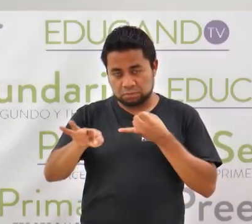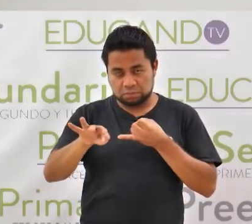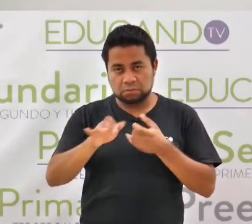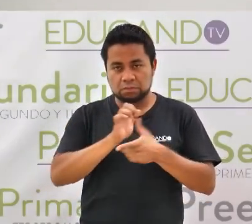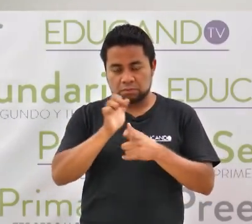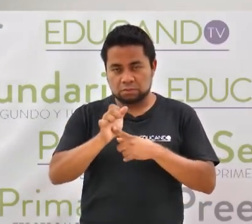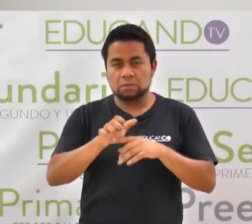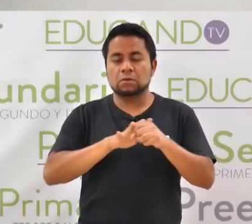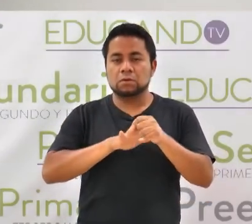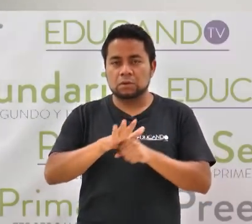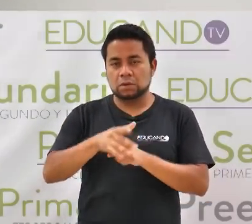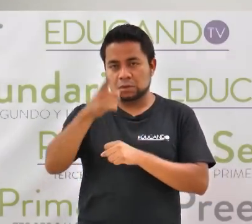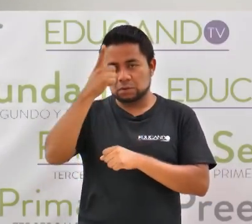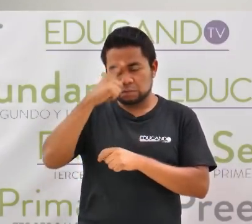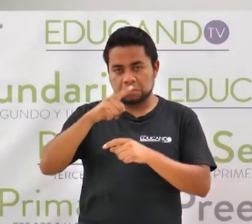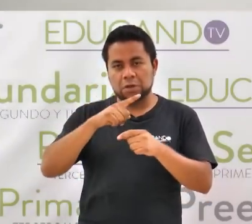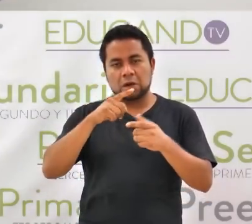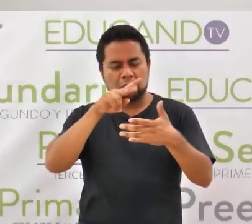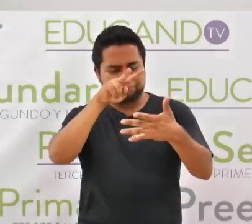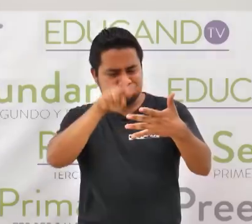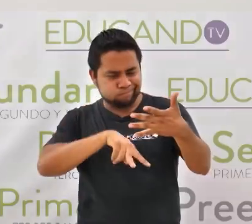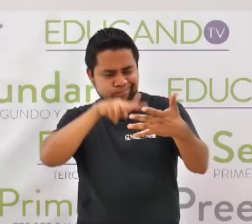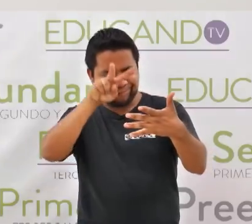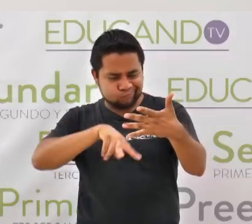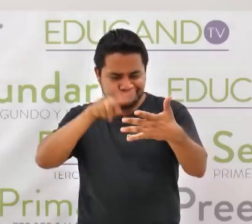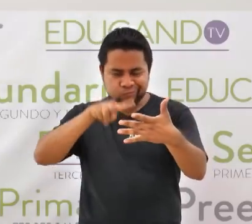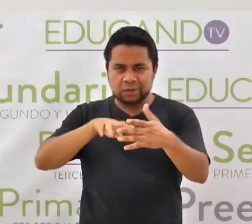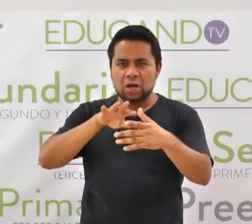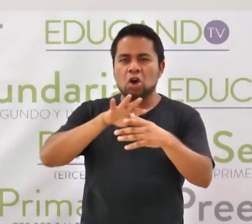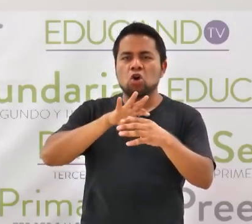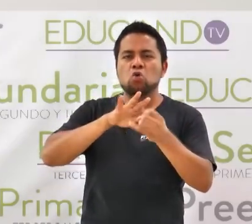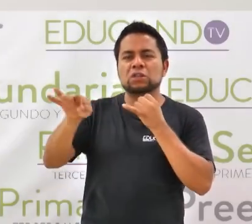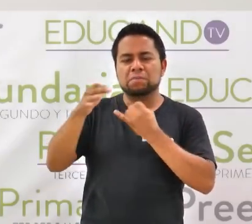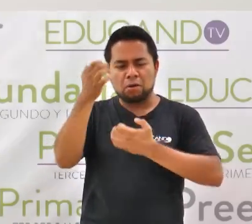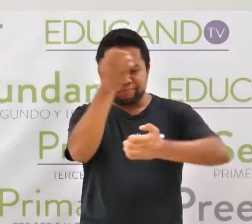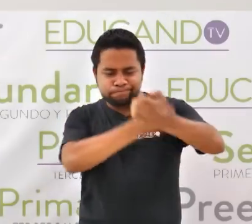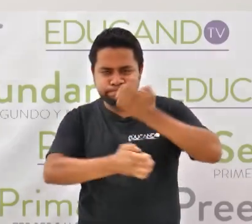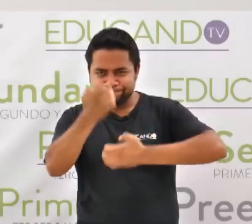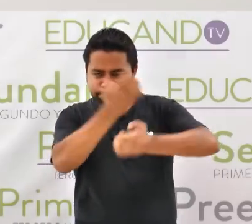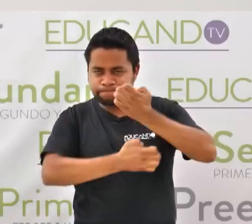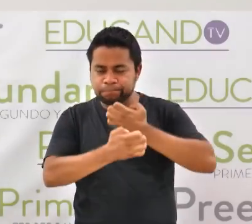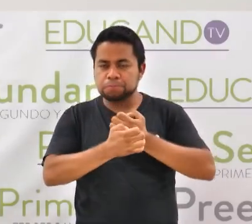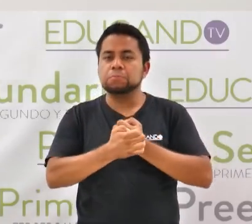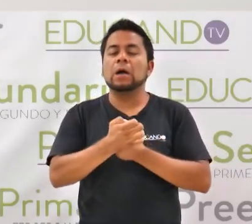nos toca la última revisión. Allí ustedes